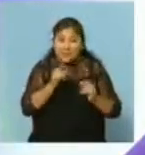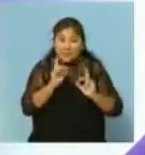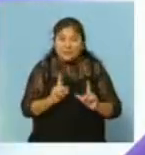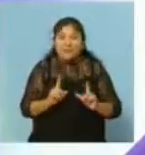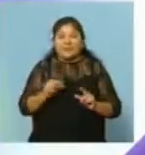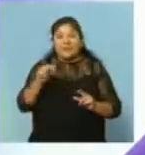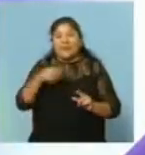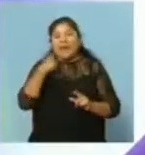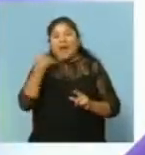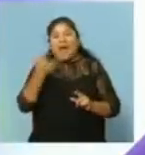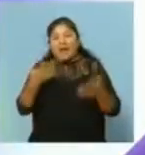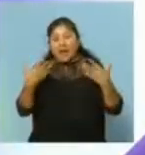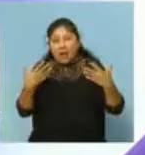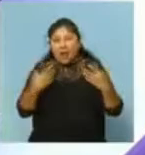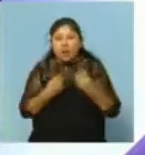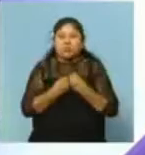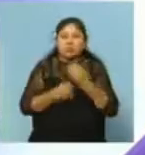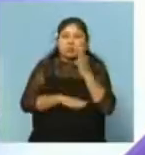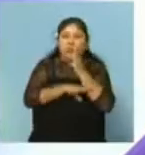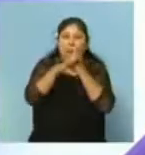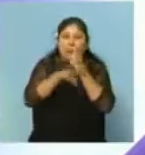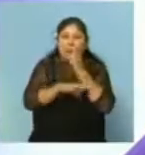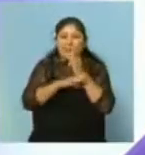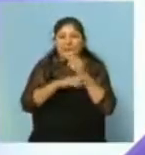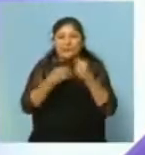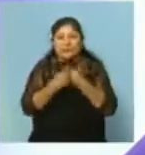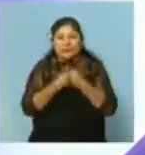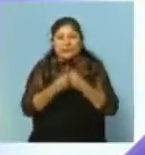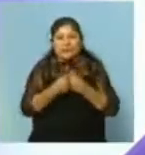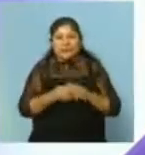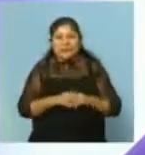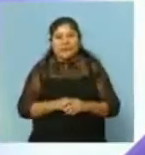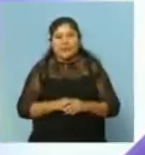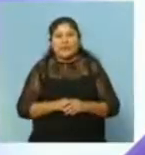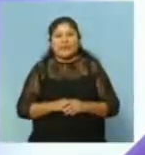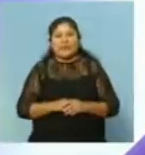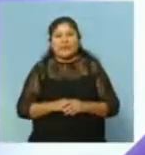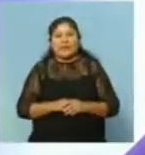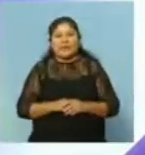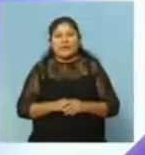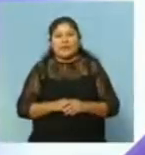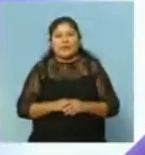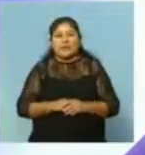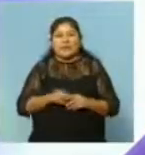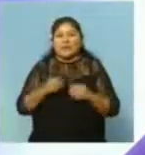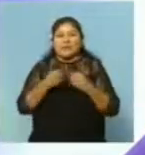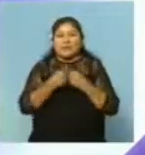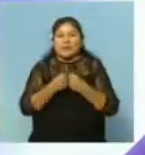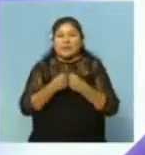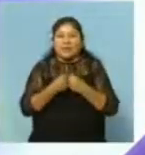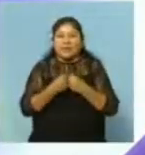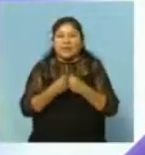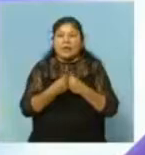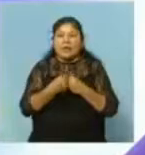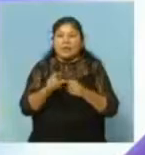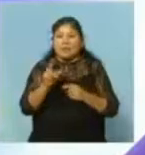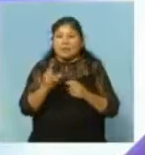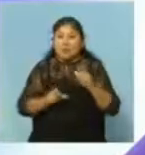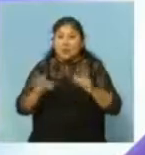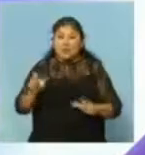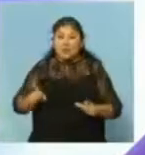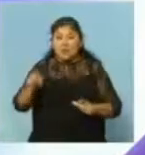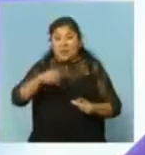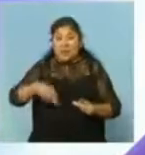más calor, está despejado, porque esto también va a afectar a los docentes, seguramente. No, bueno, tuvieron que hacer un pedido a